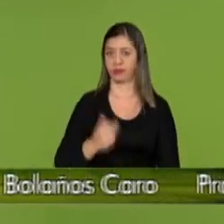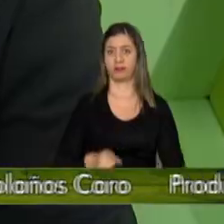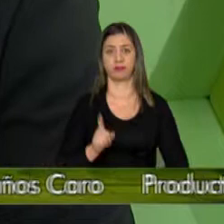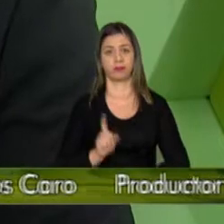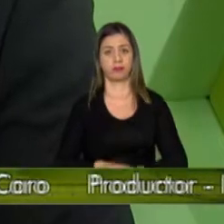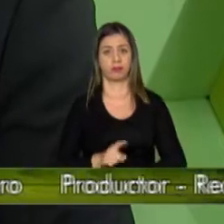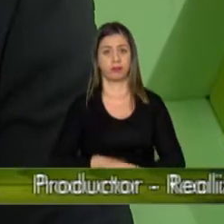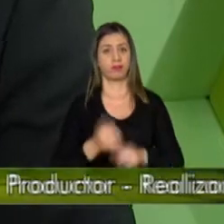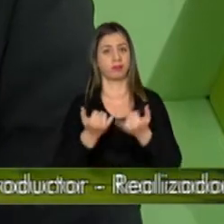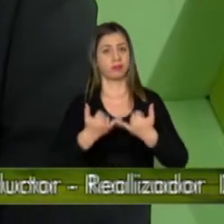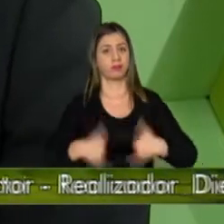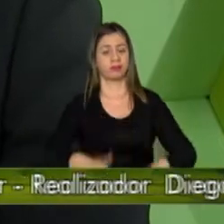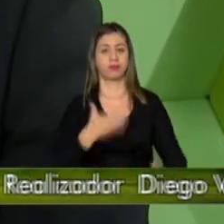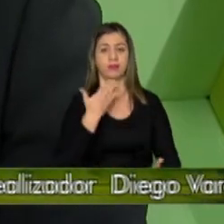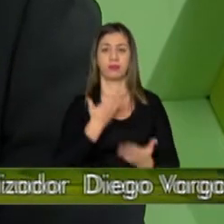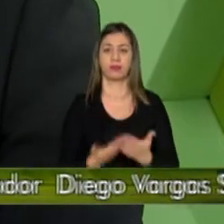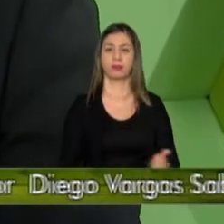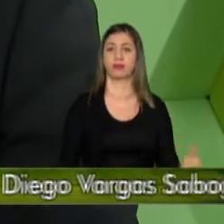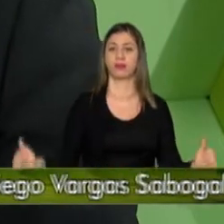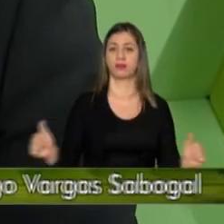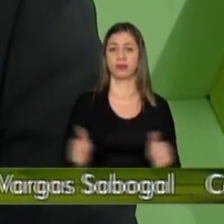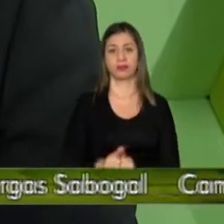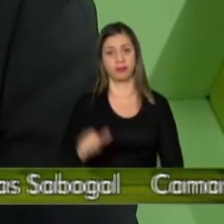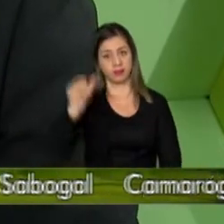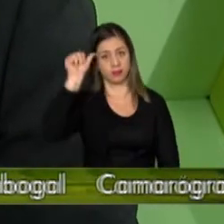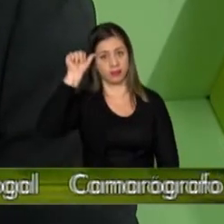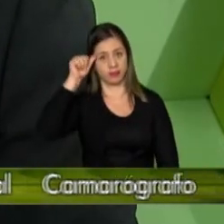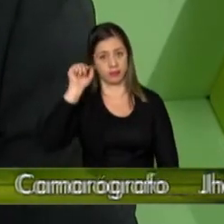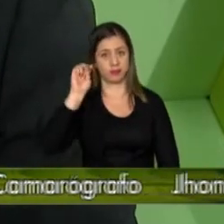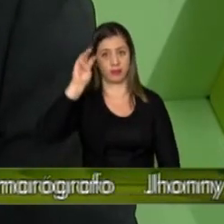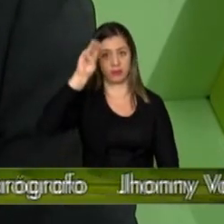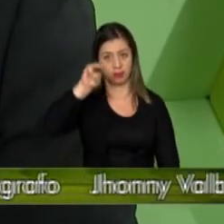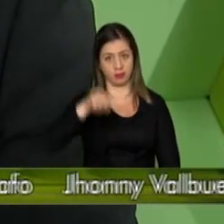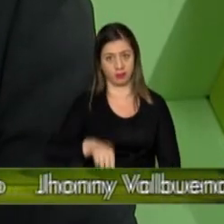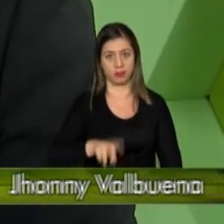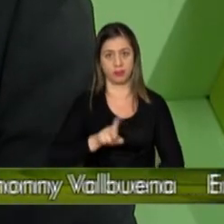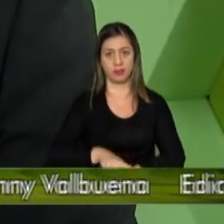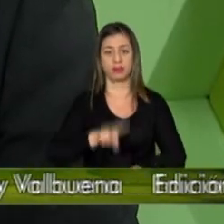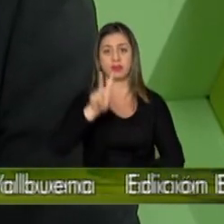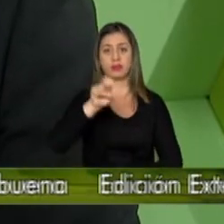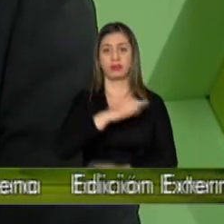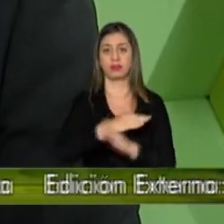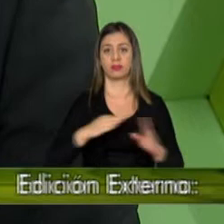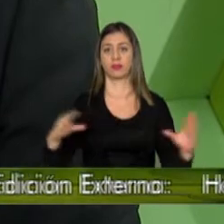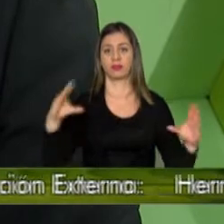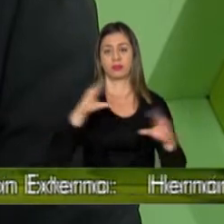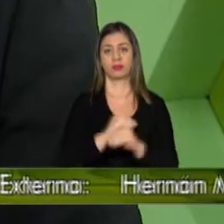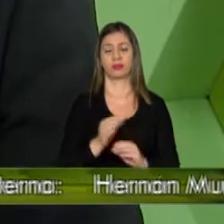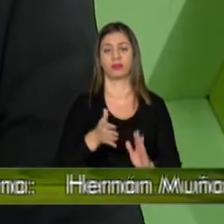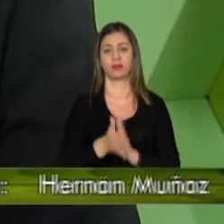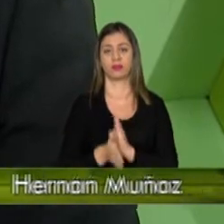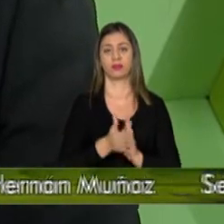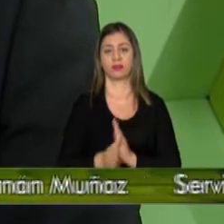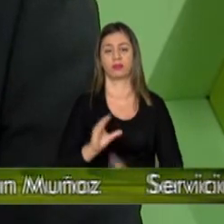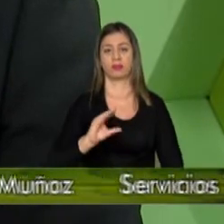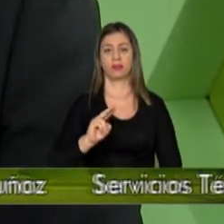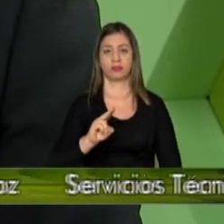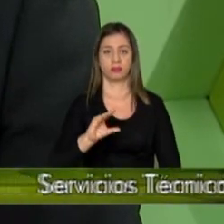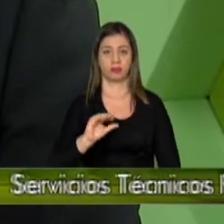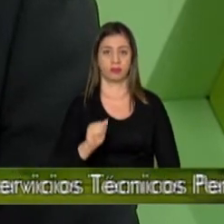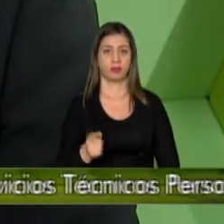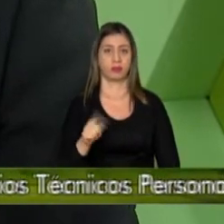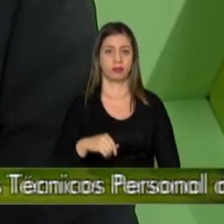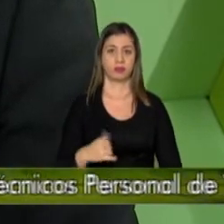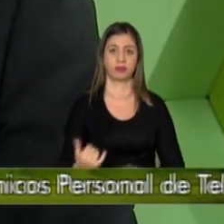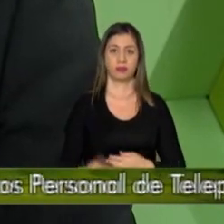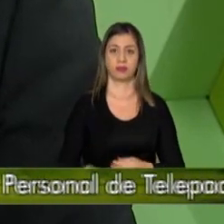ha terminado el tiempo por hoy, agradecemos su compañía y recuerden que nos vemos el próximo martes a las 7:30 de la noche en el informativo CBC. También pueden seguirnos en